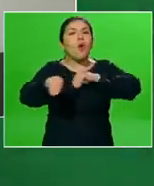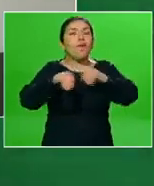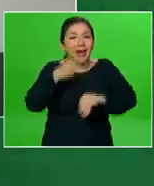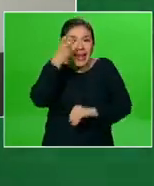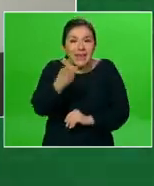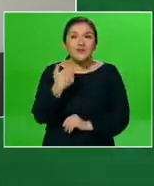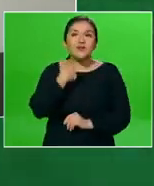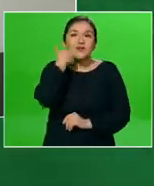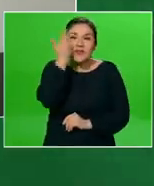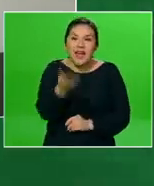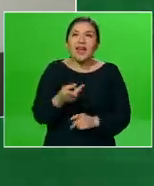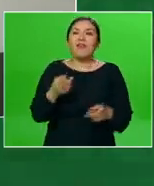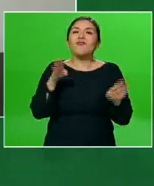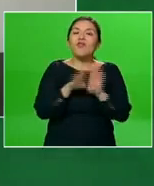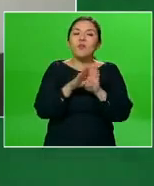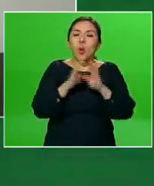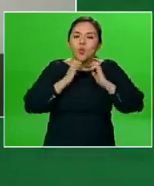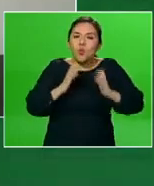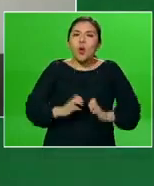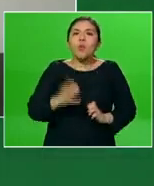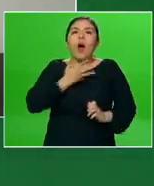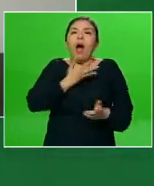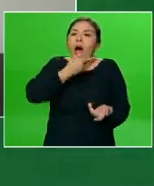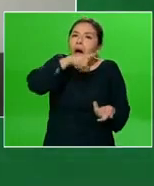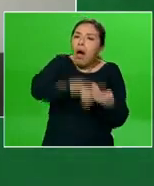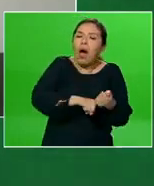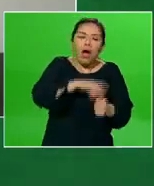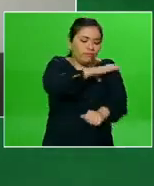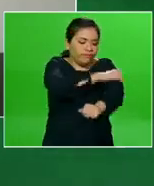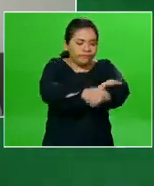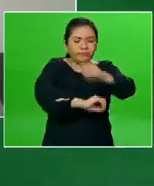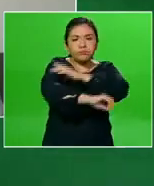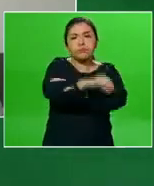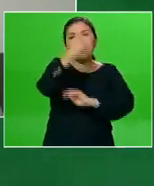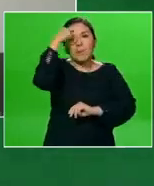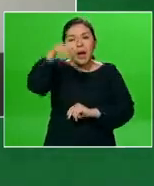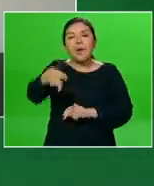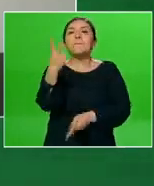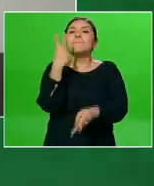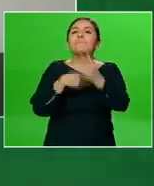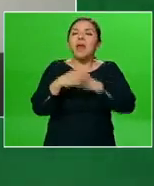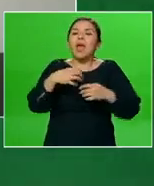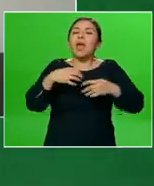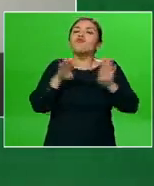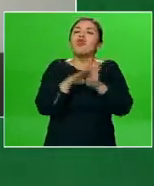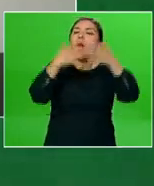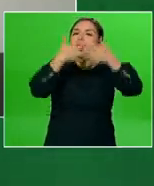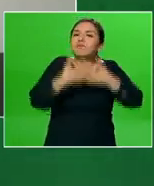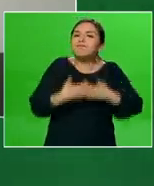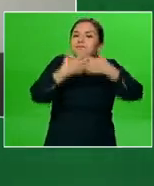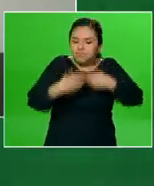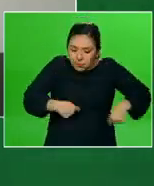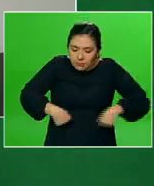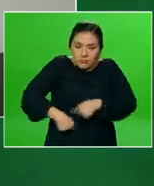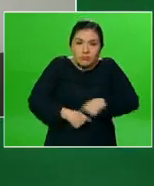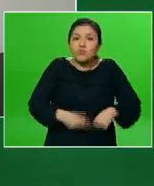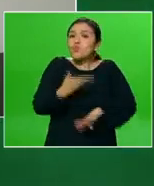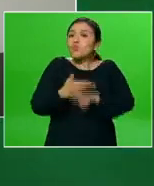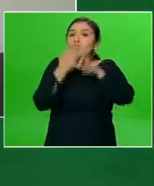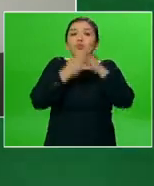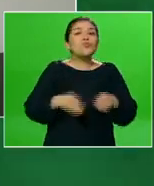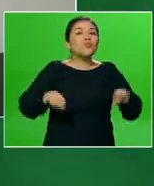porque los músculos están involucrados en los procesos metabólicos importantísimos es posible